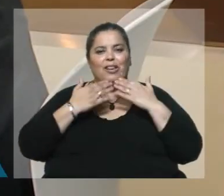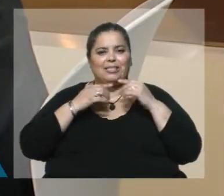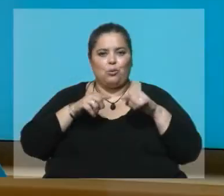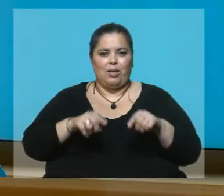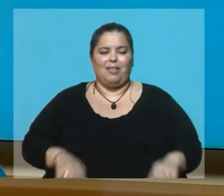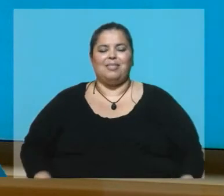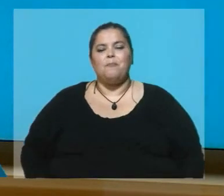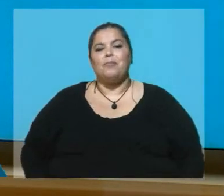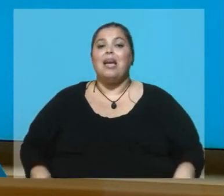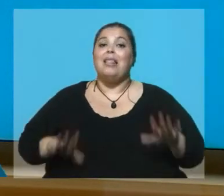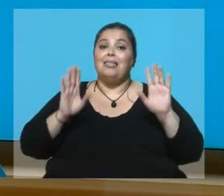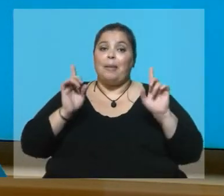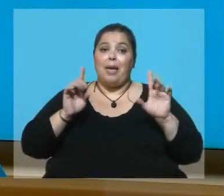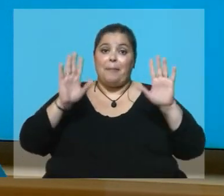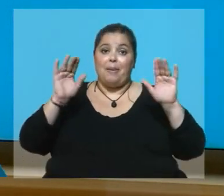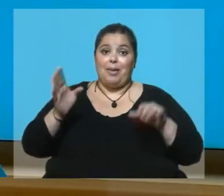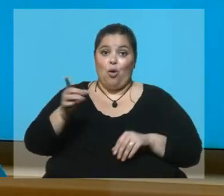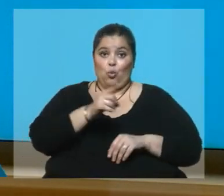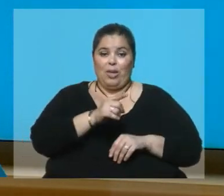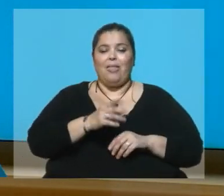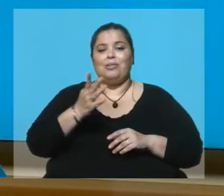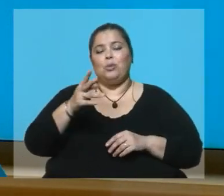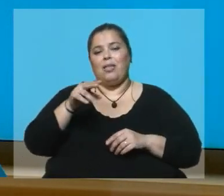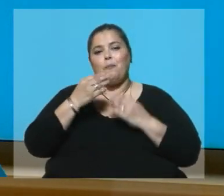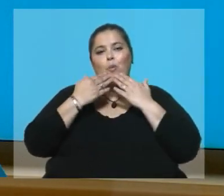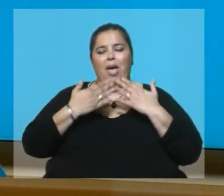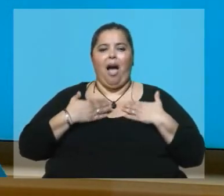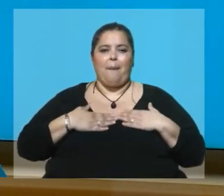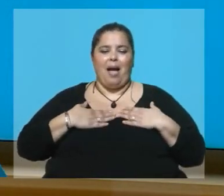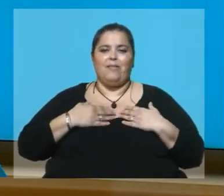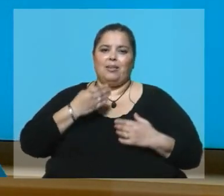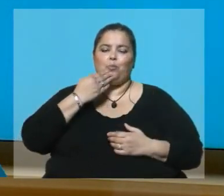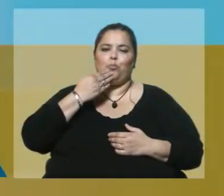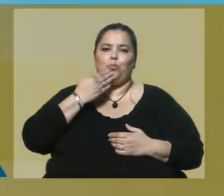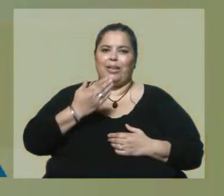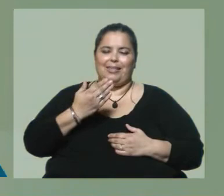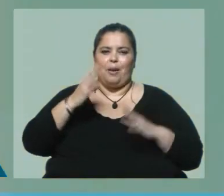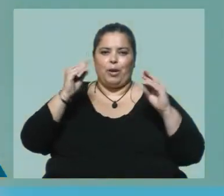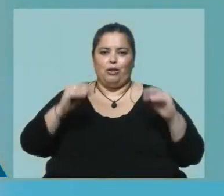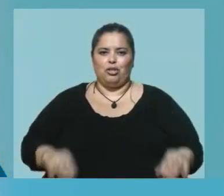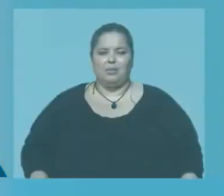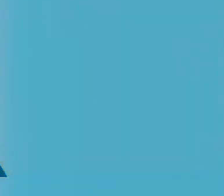5 amigos de ustedes también me despido han sido más que amables Buenas noches gracias